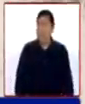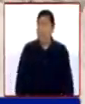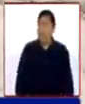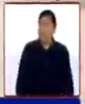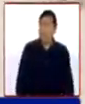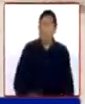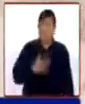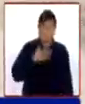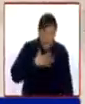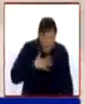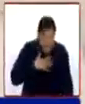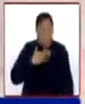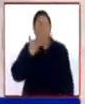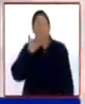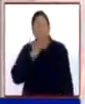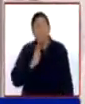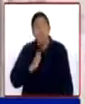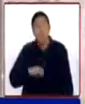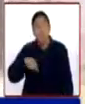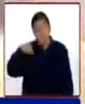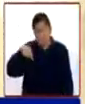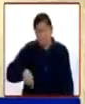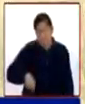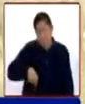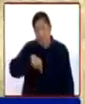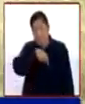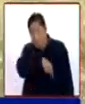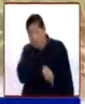Estoy mal de mi pie.